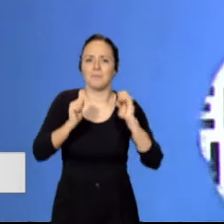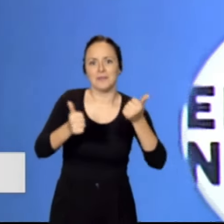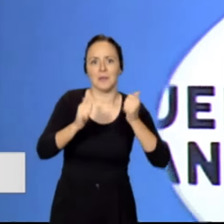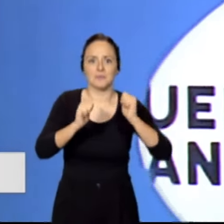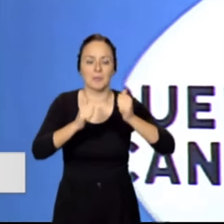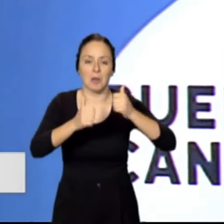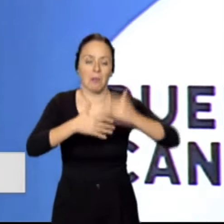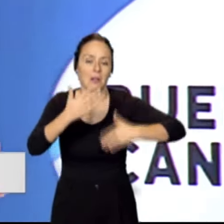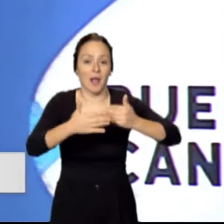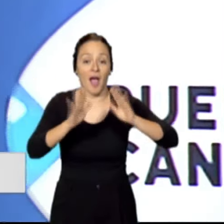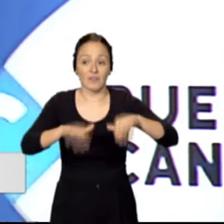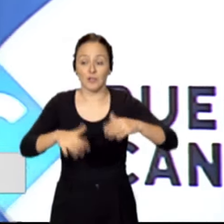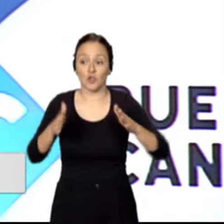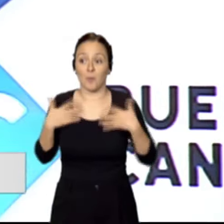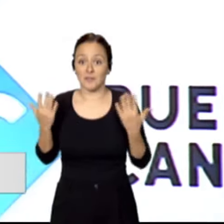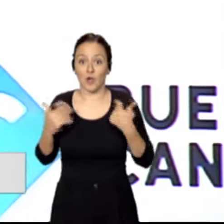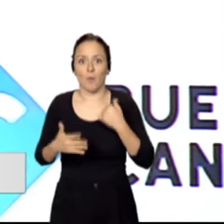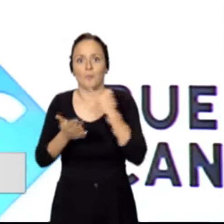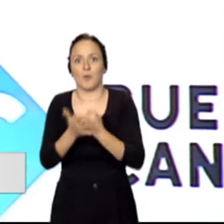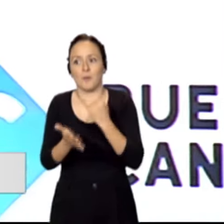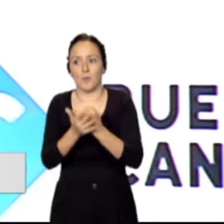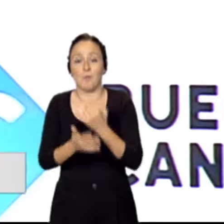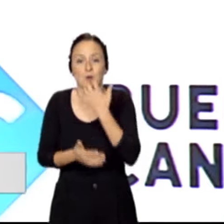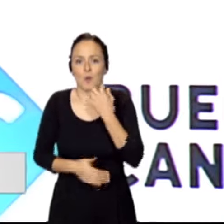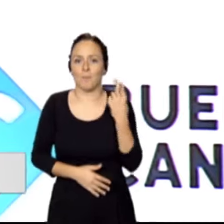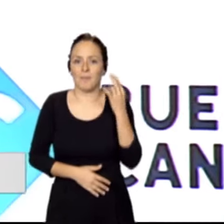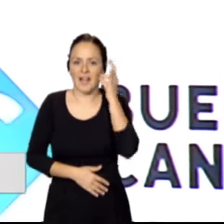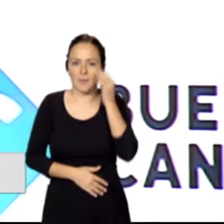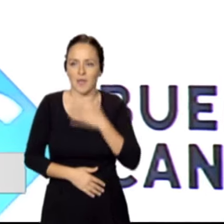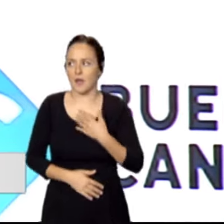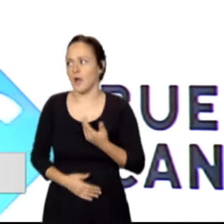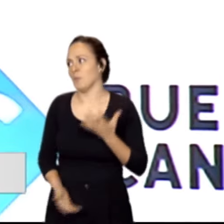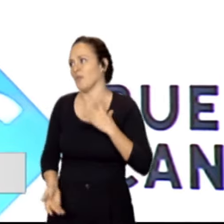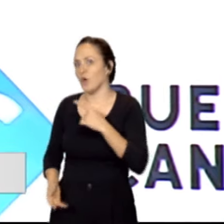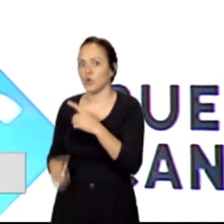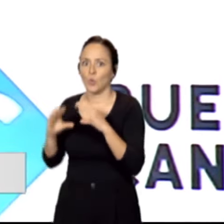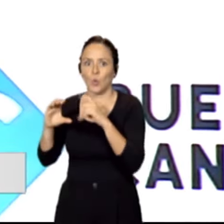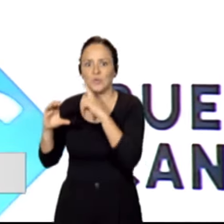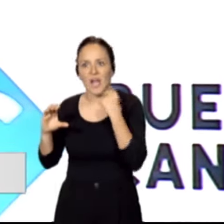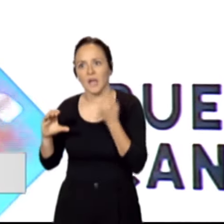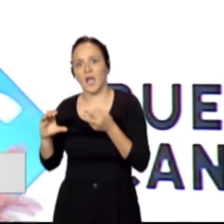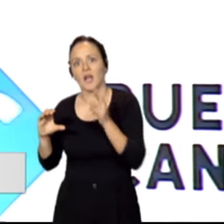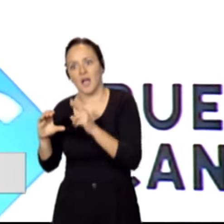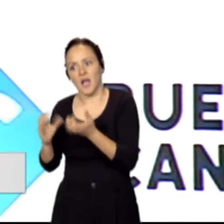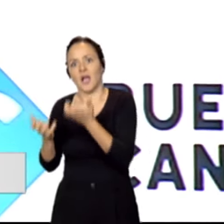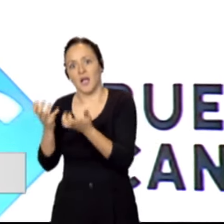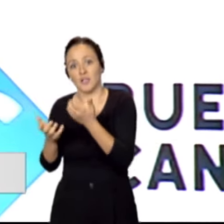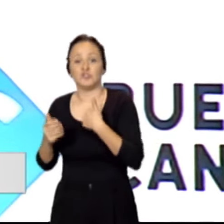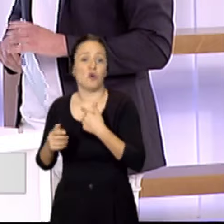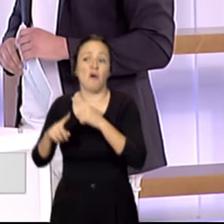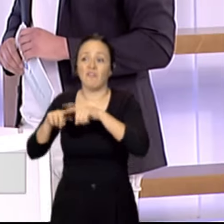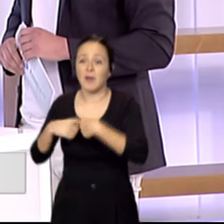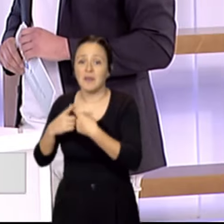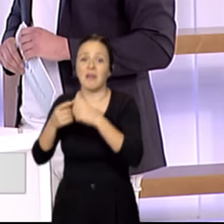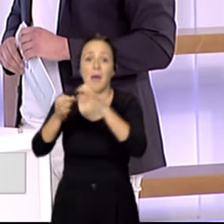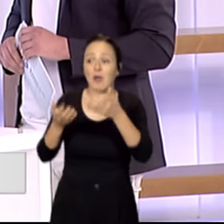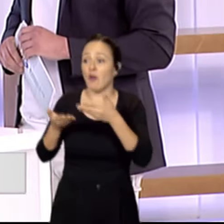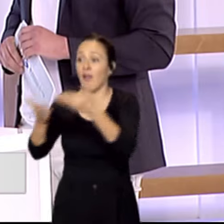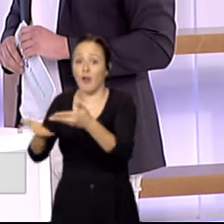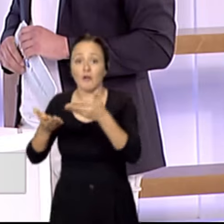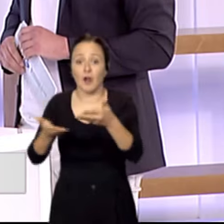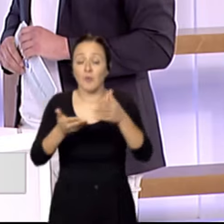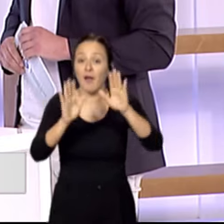sorpresa fue que hacía tantas pruebas que por ejemplo mi pareja me decía pero qué vas a hacer con tantas tartas eh la regalaba amigos familiares y con la sorpresa